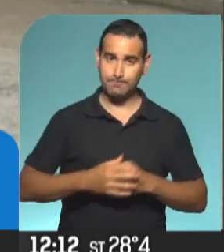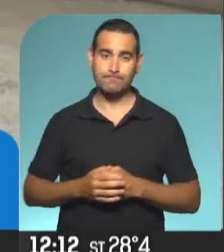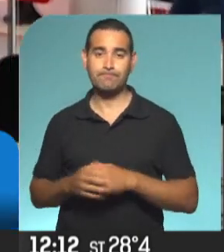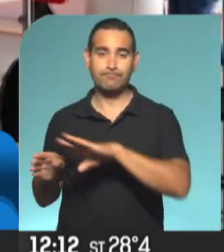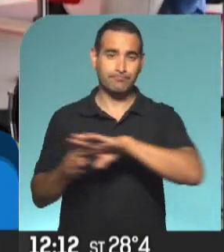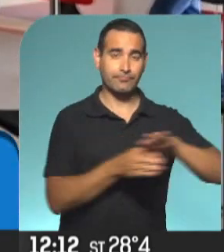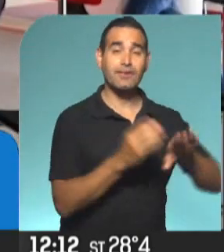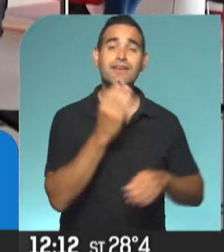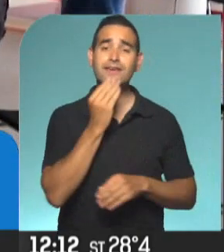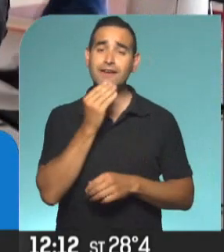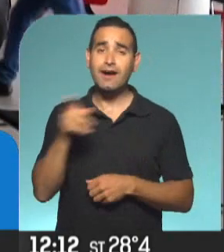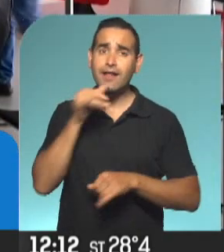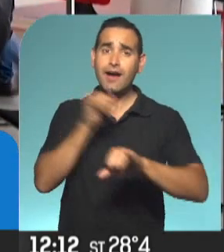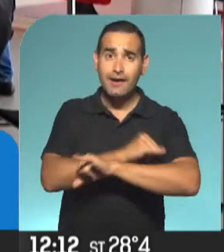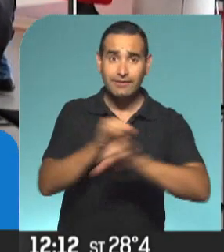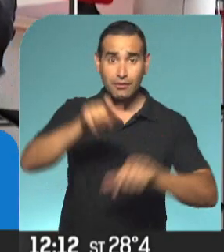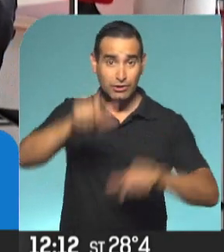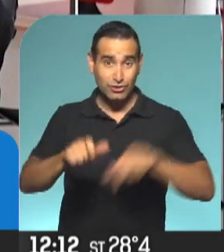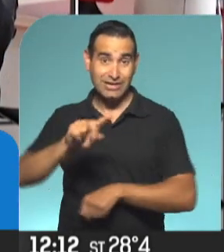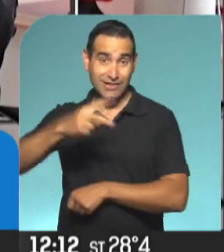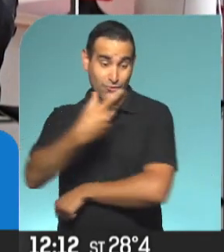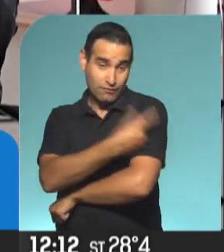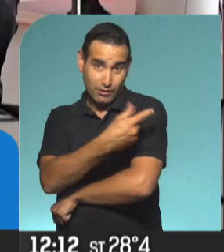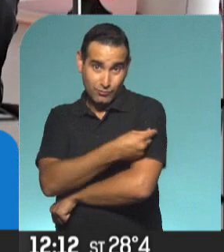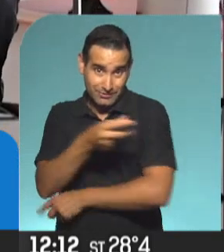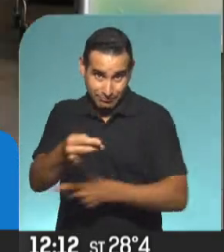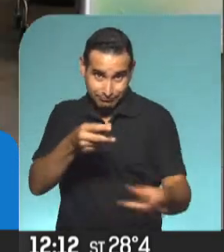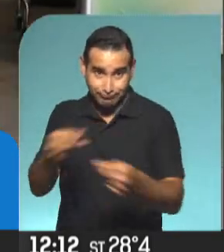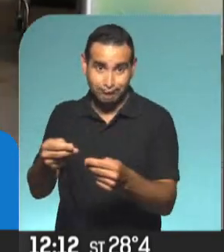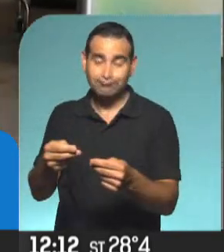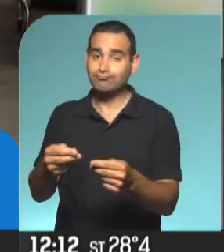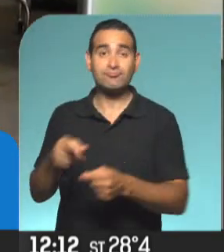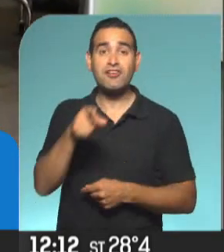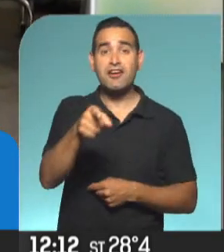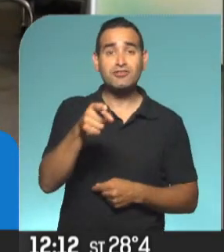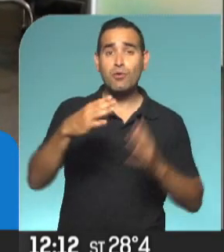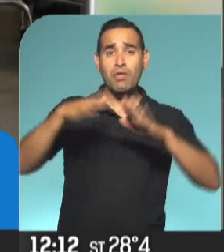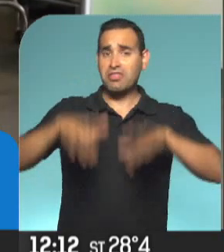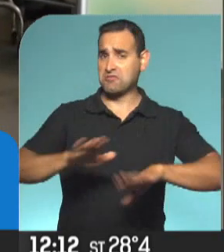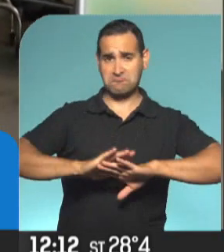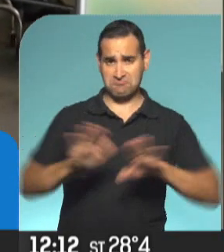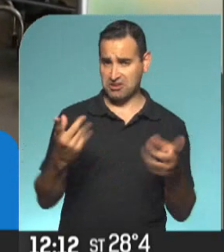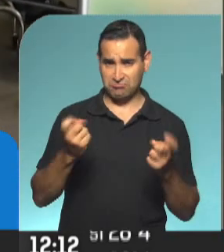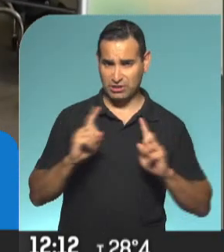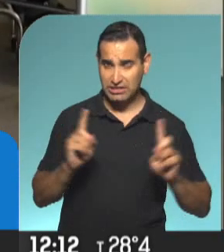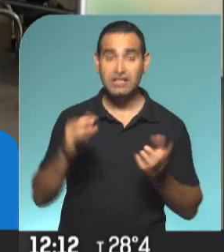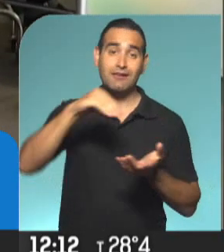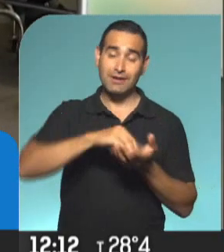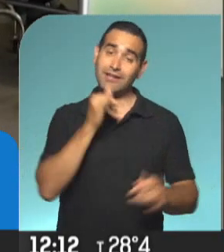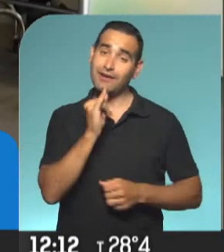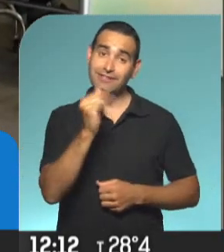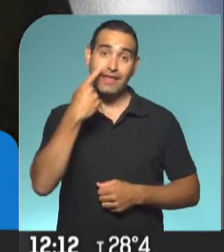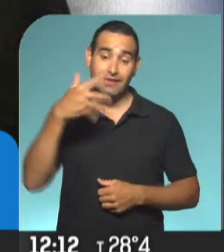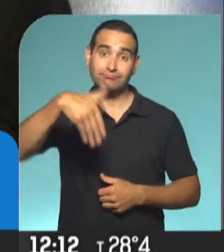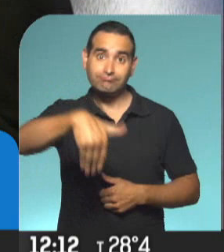En Israel confirmaron que quienes reciban la segunda dosis de la vacuna no cumplirán más confinamientos y adelantaron que en los próximos